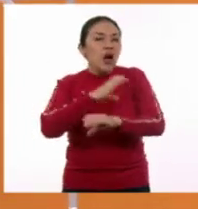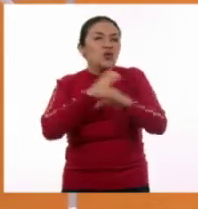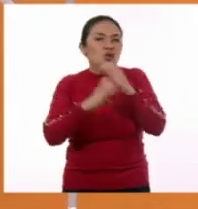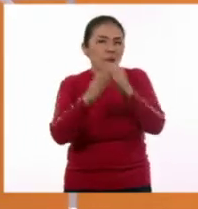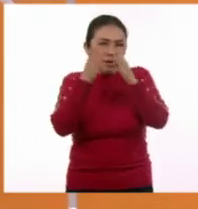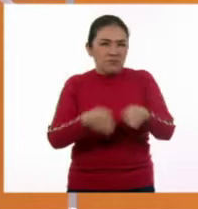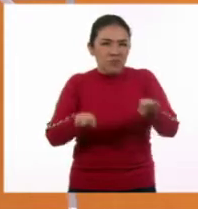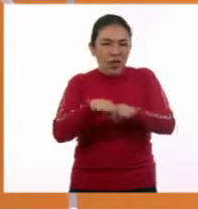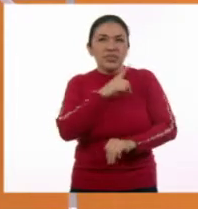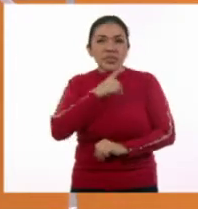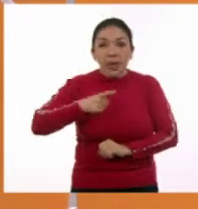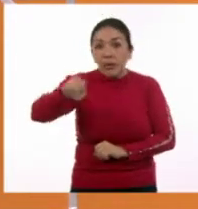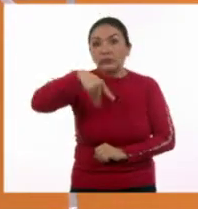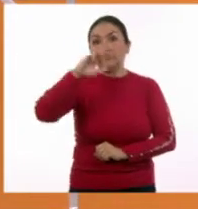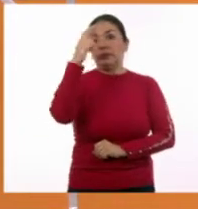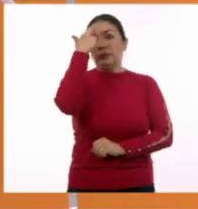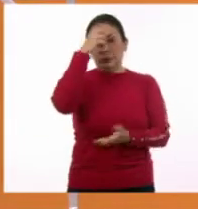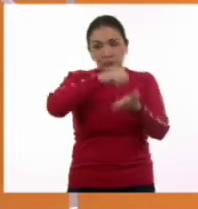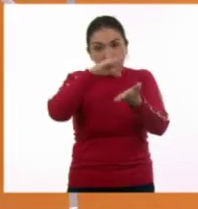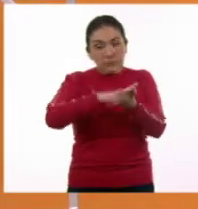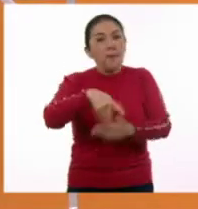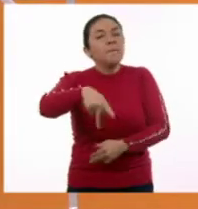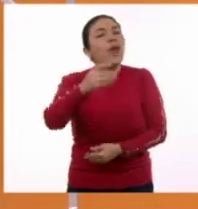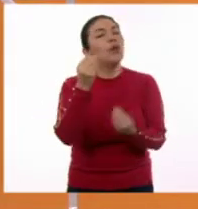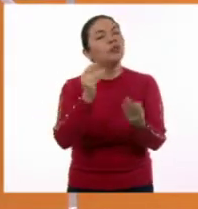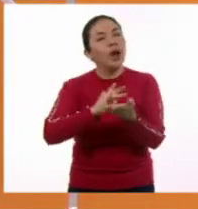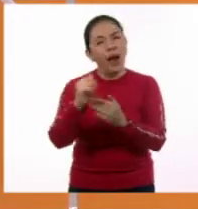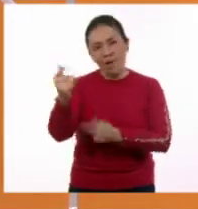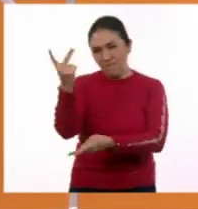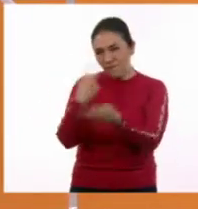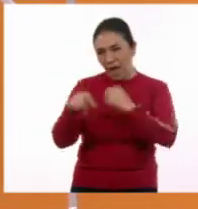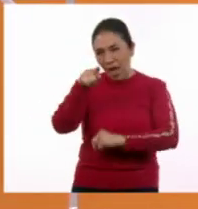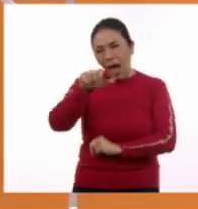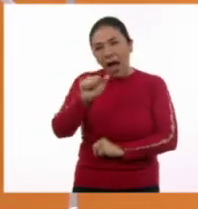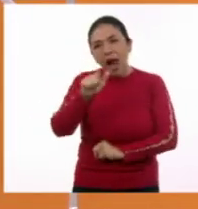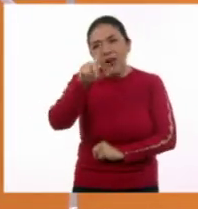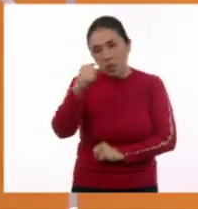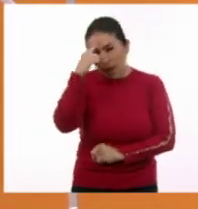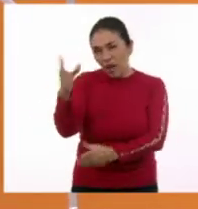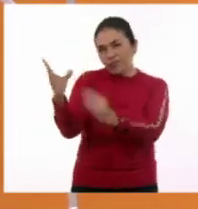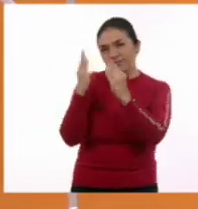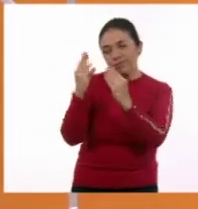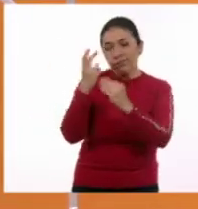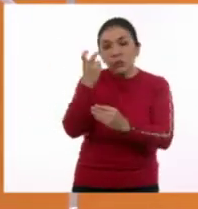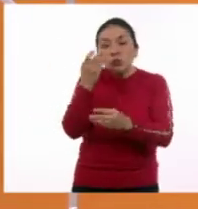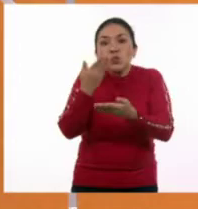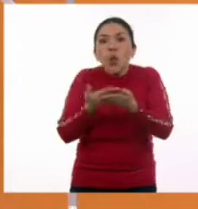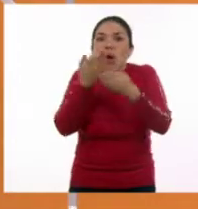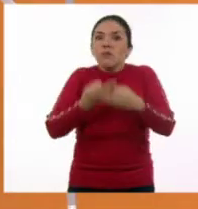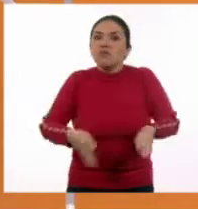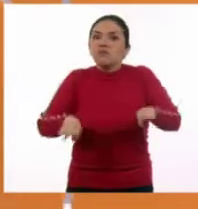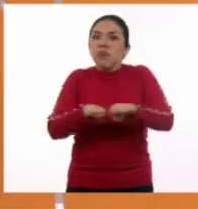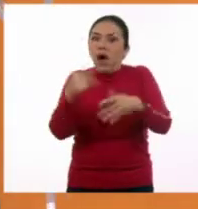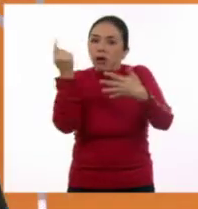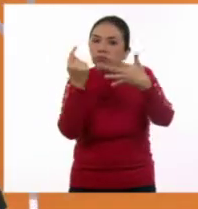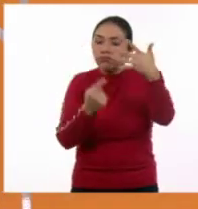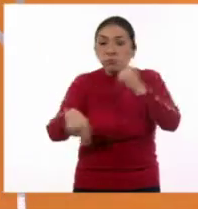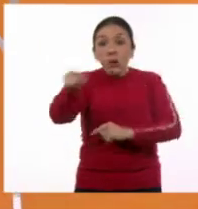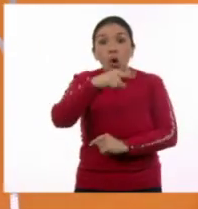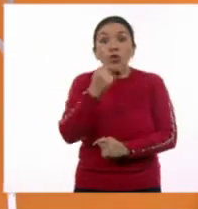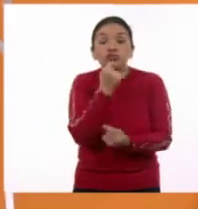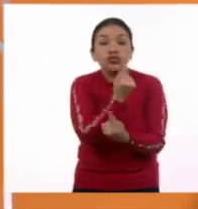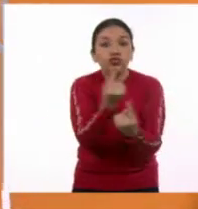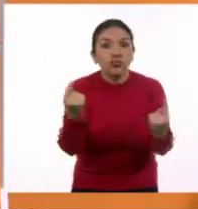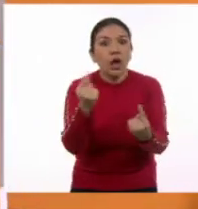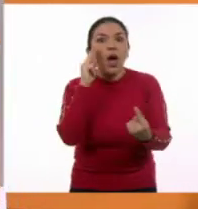importantes que hay que recordar pero te agradecemos que haya estado con los otros que nos hayas enseñado eso que es tan importante y que los niños y las niñas